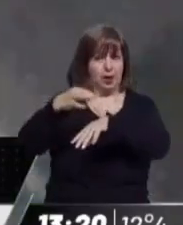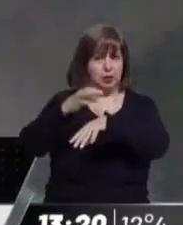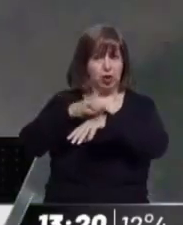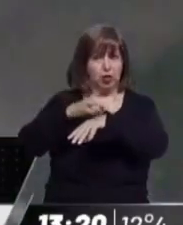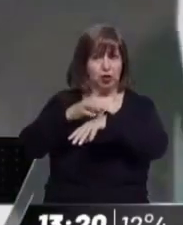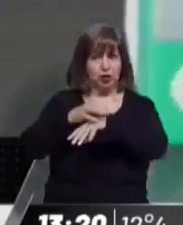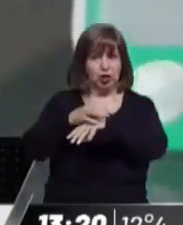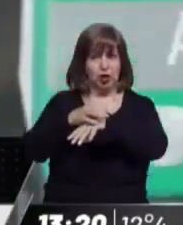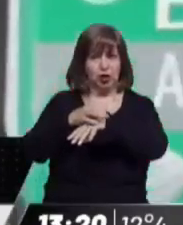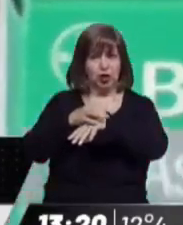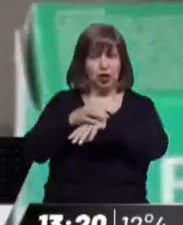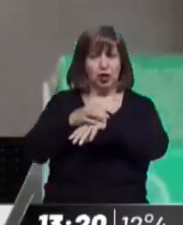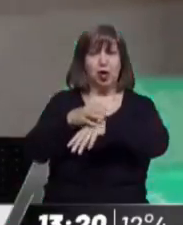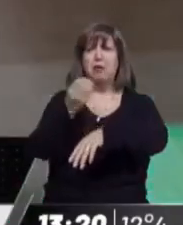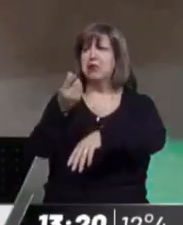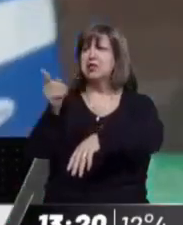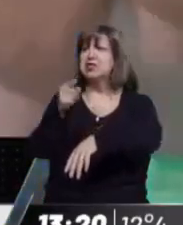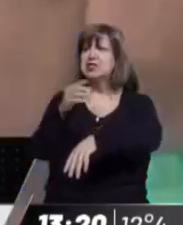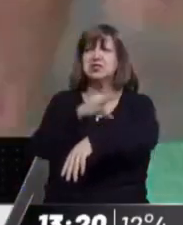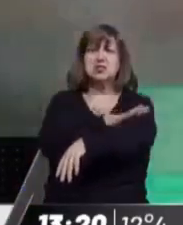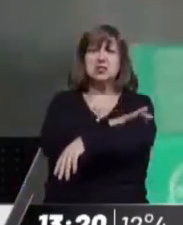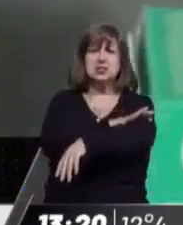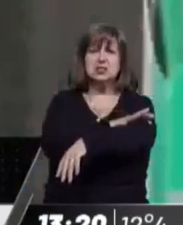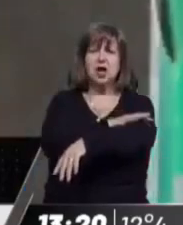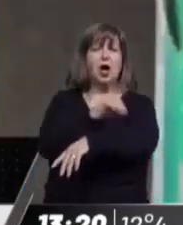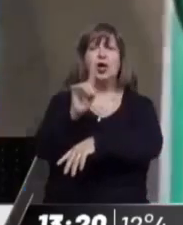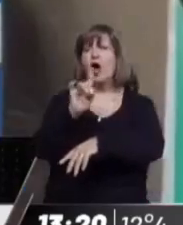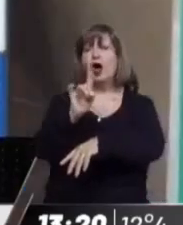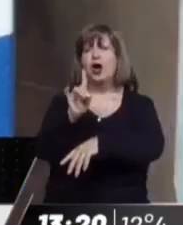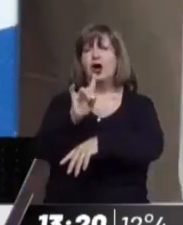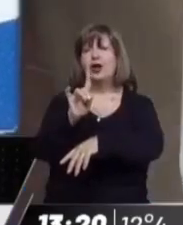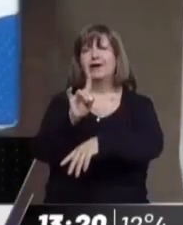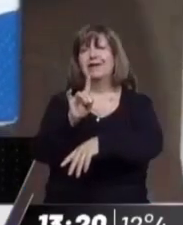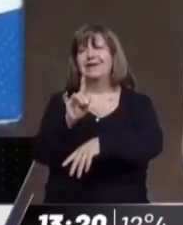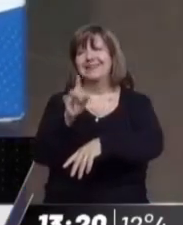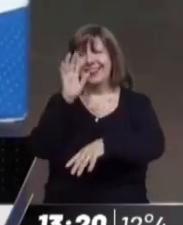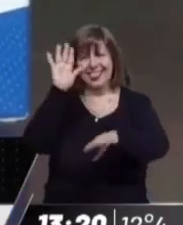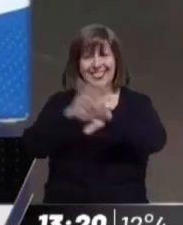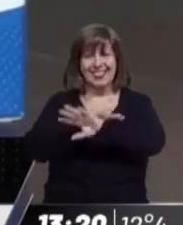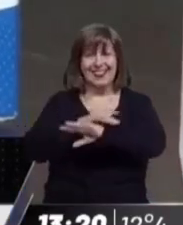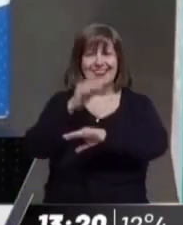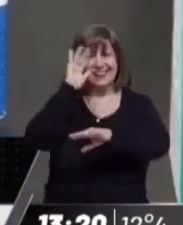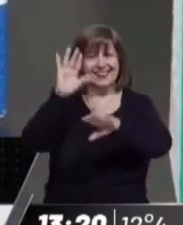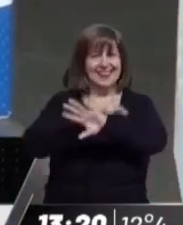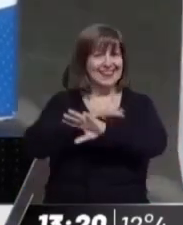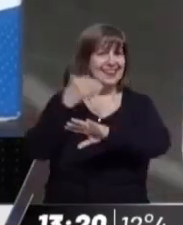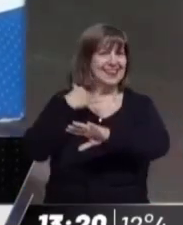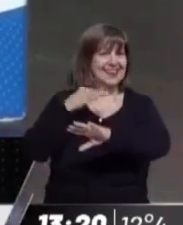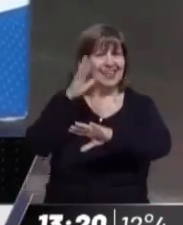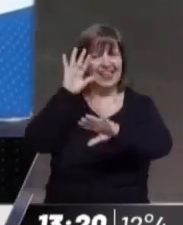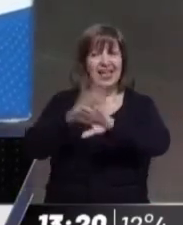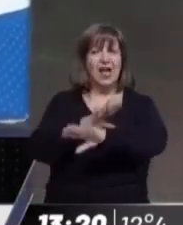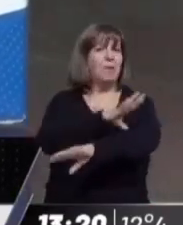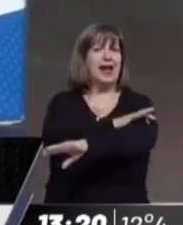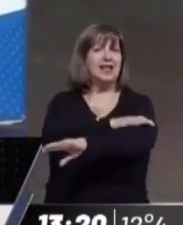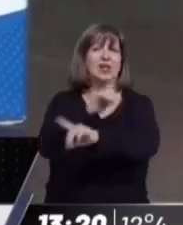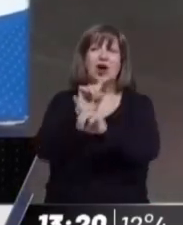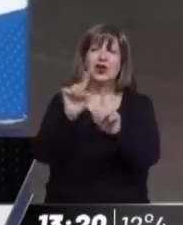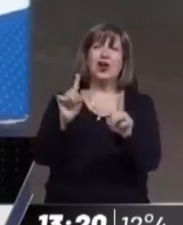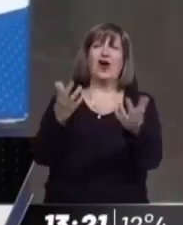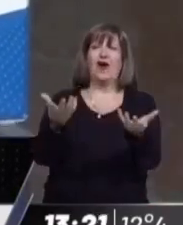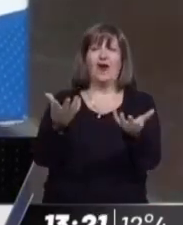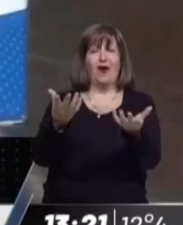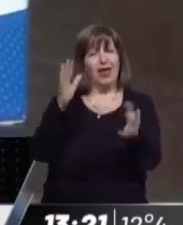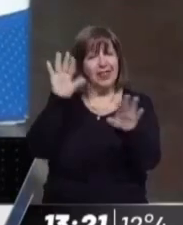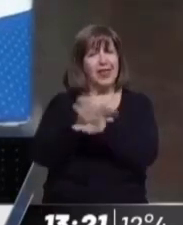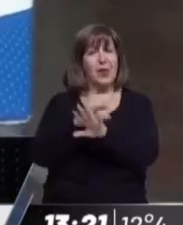Este es el de la presión no no no no esto es un an no me voy a dedicar a serer farmacéutica pero me lo estudié